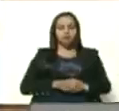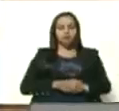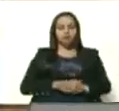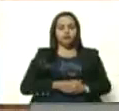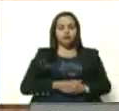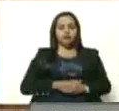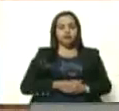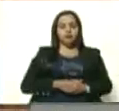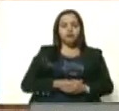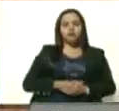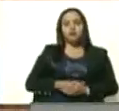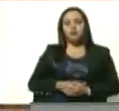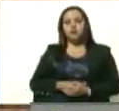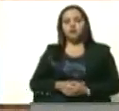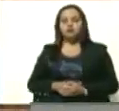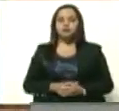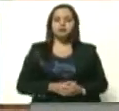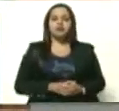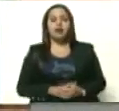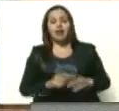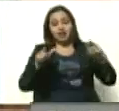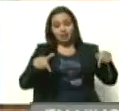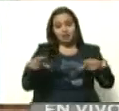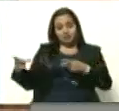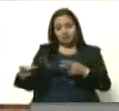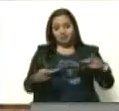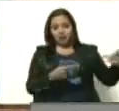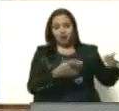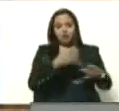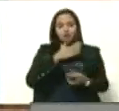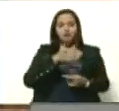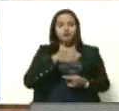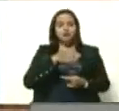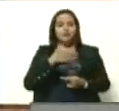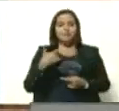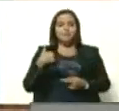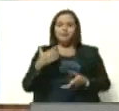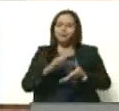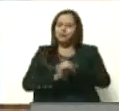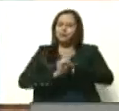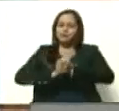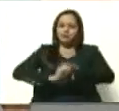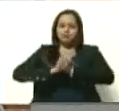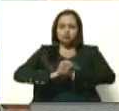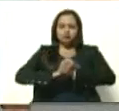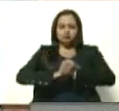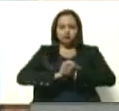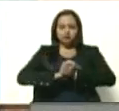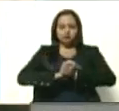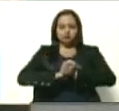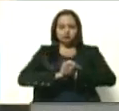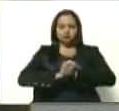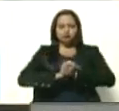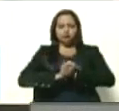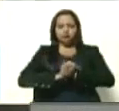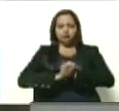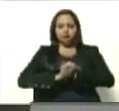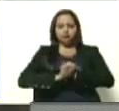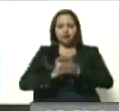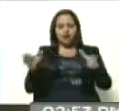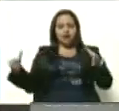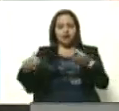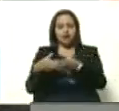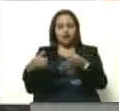Y aquí están invitados por mí, mis camaradas del